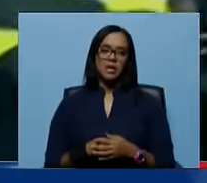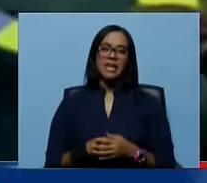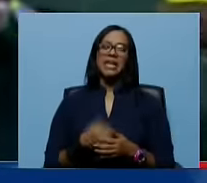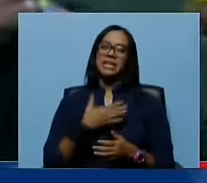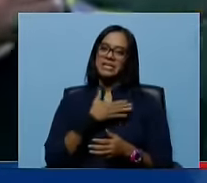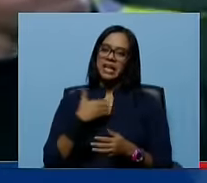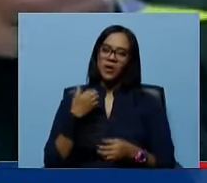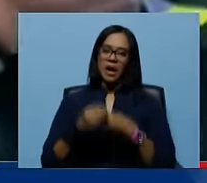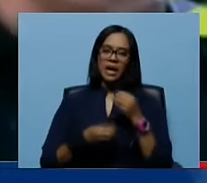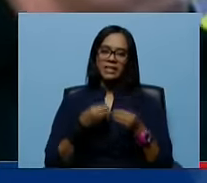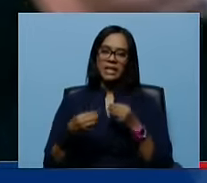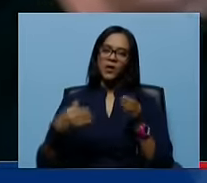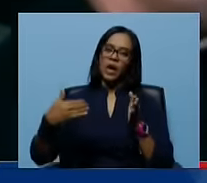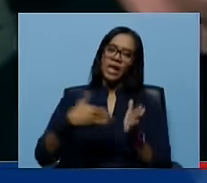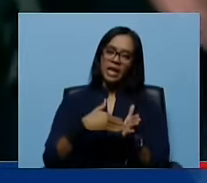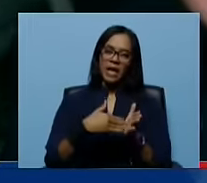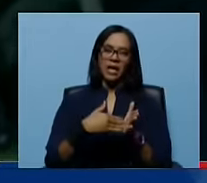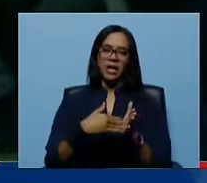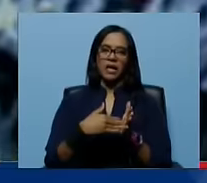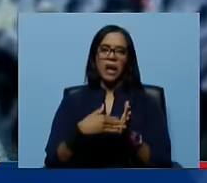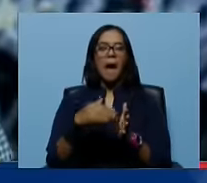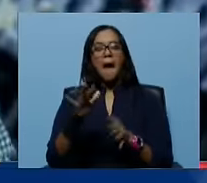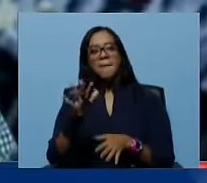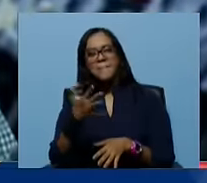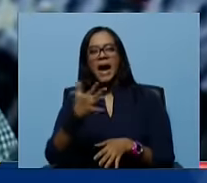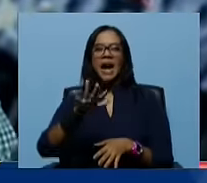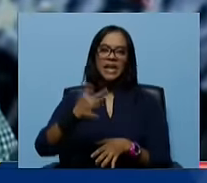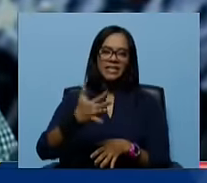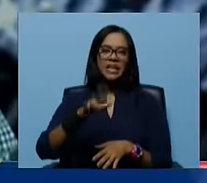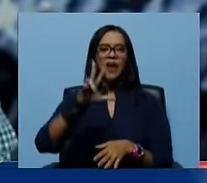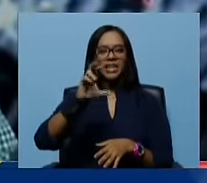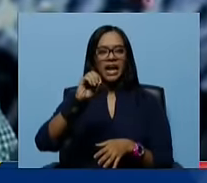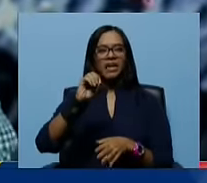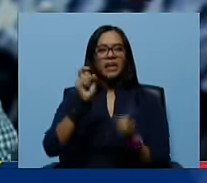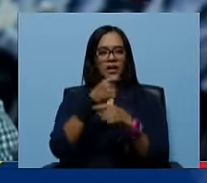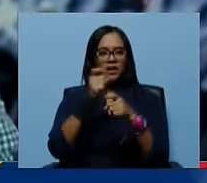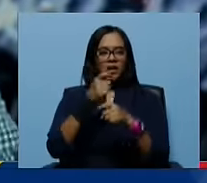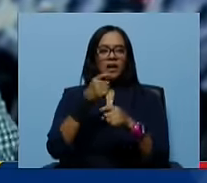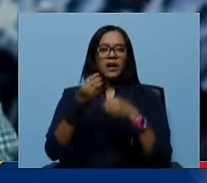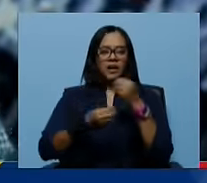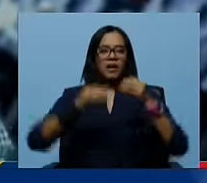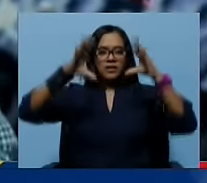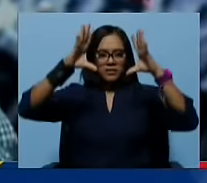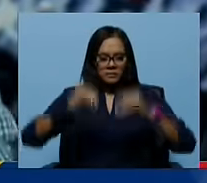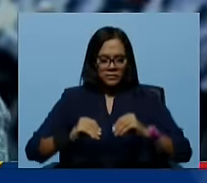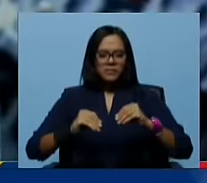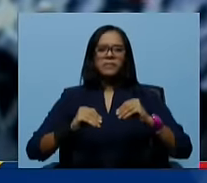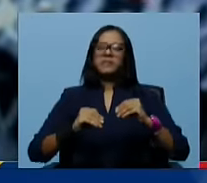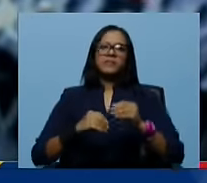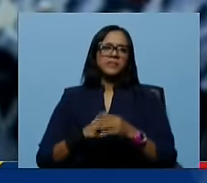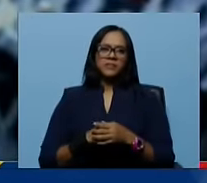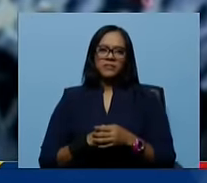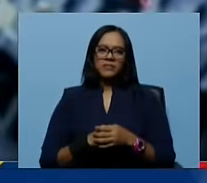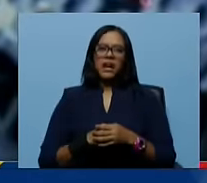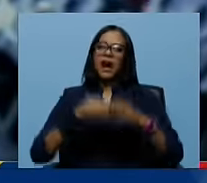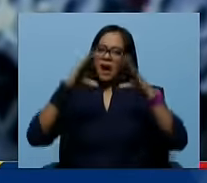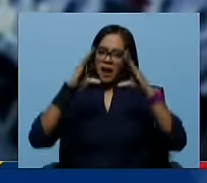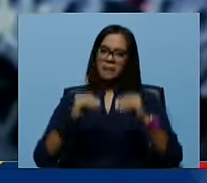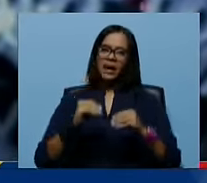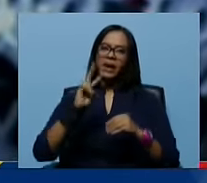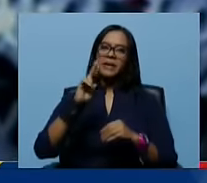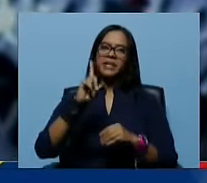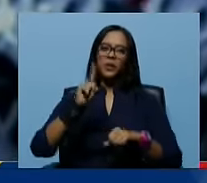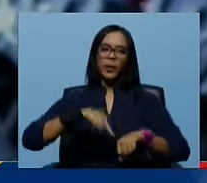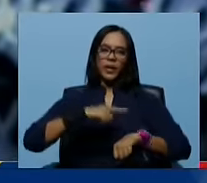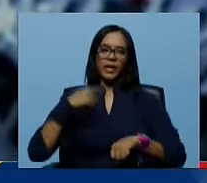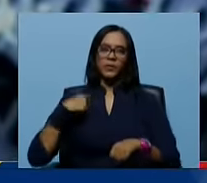intentaron hacer un ataque parecido al del 30 de agosto que ocasionó el apagón parcial, el apagón de 21 horas que